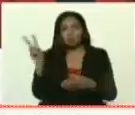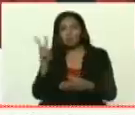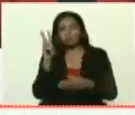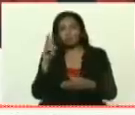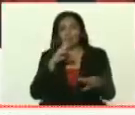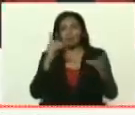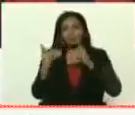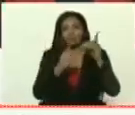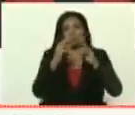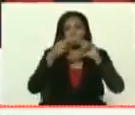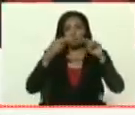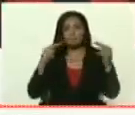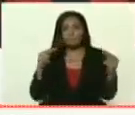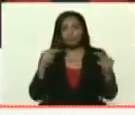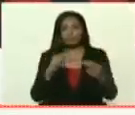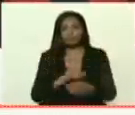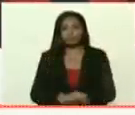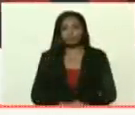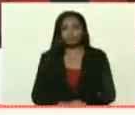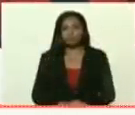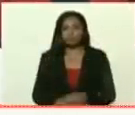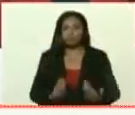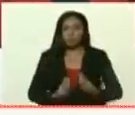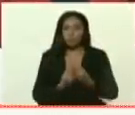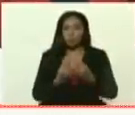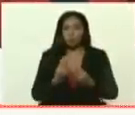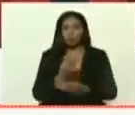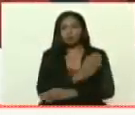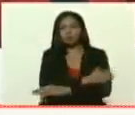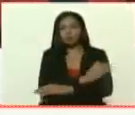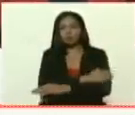paz con la oposición venezolana.